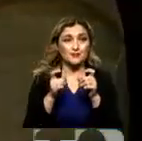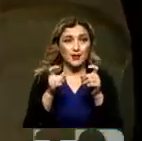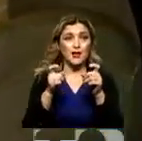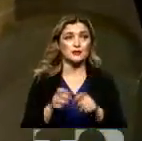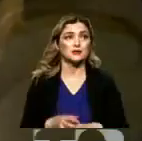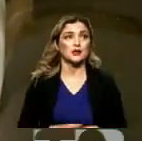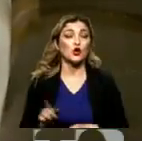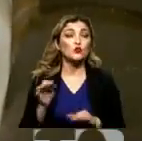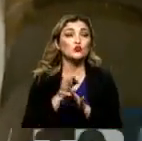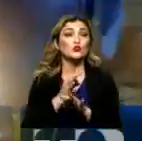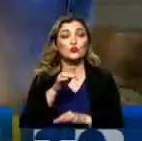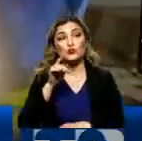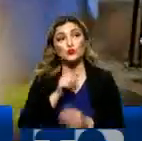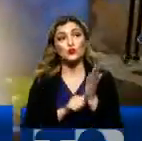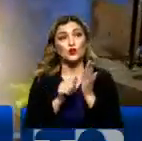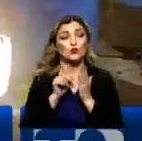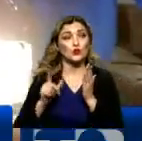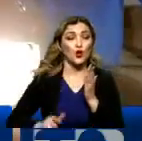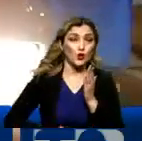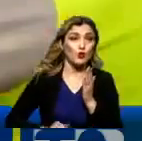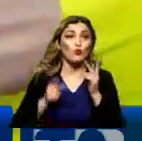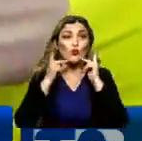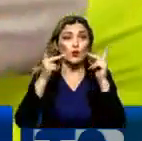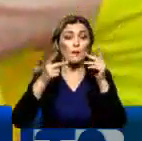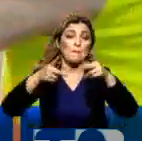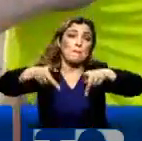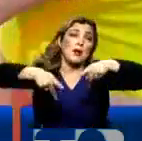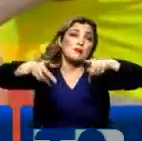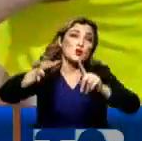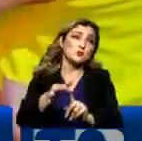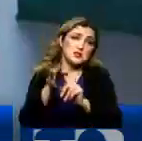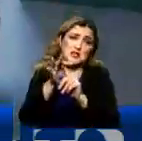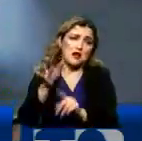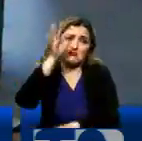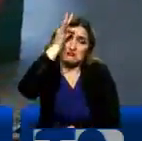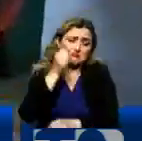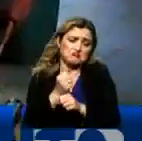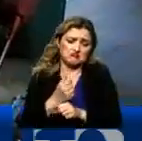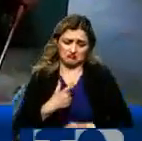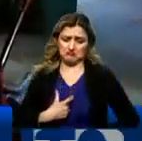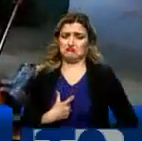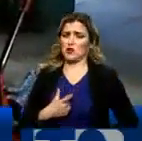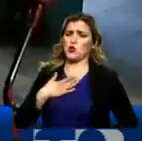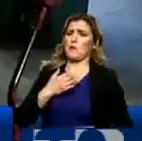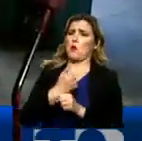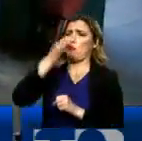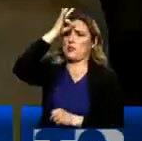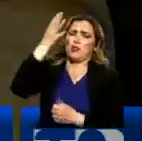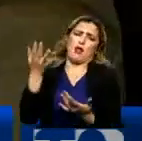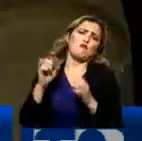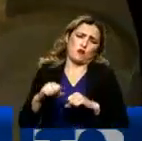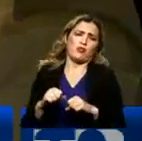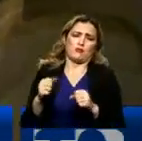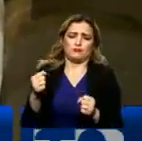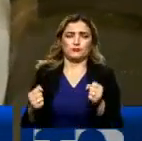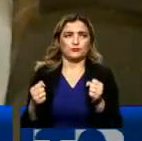un funcionario del Ministerio de Salud Pública, ya tenía listo el salvoconducto y la credencial del hospital en que trabaja, por si con el operativo en su camino se topaba.